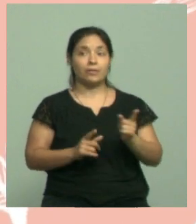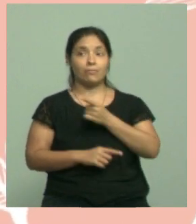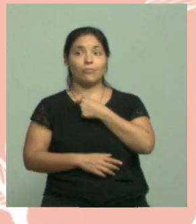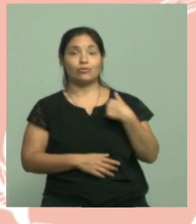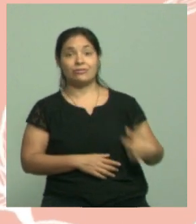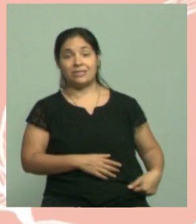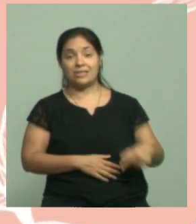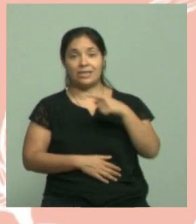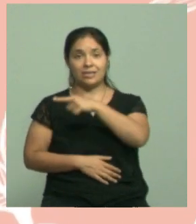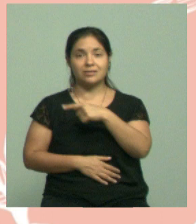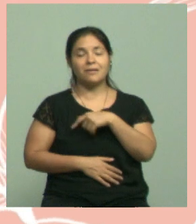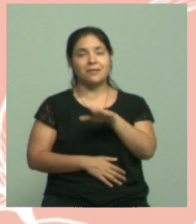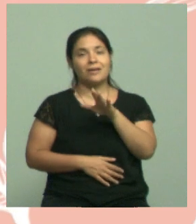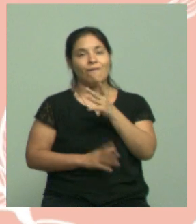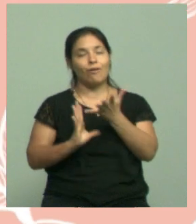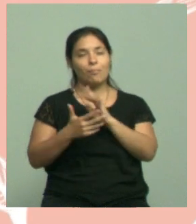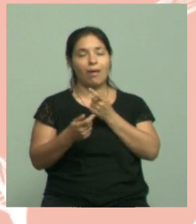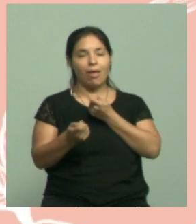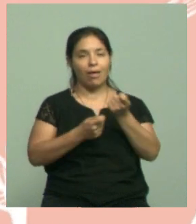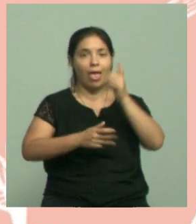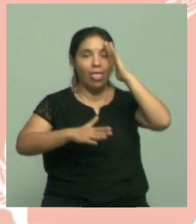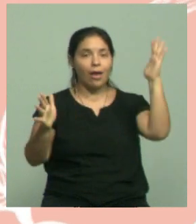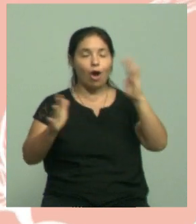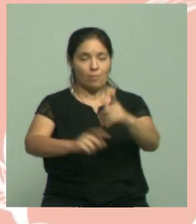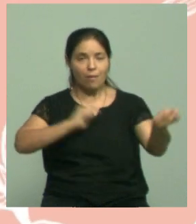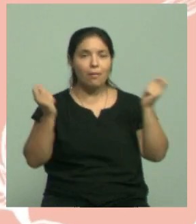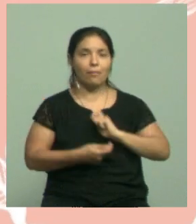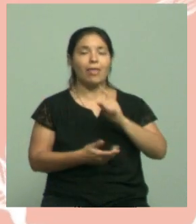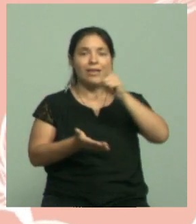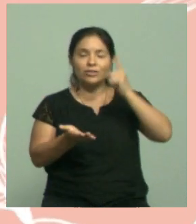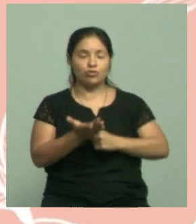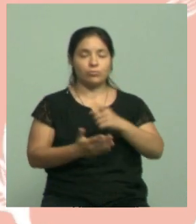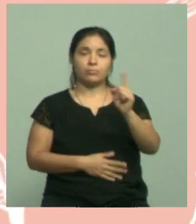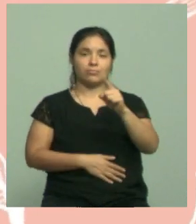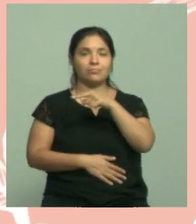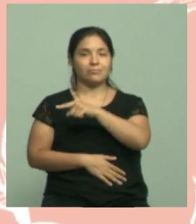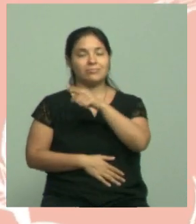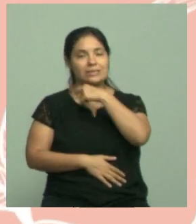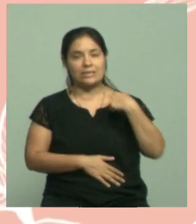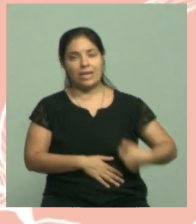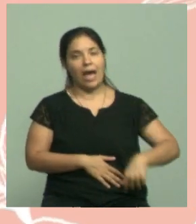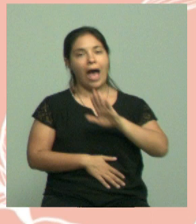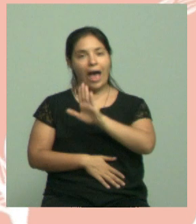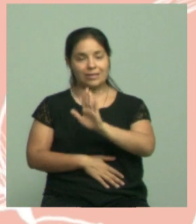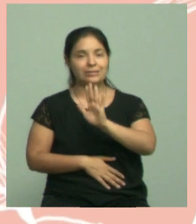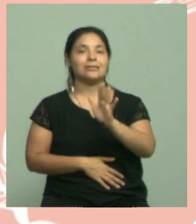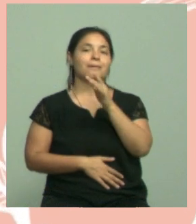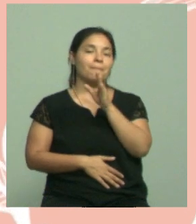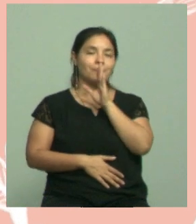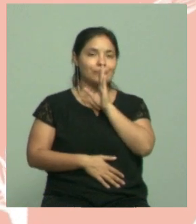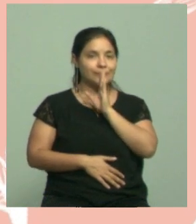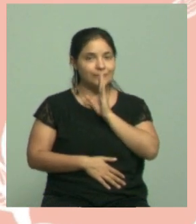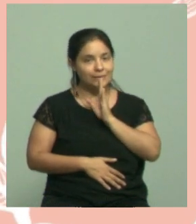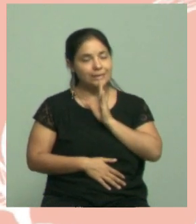son jugadores pacientes, no son disruptivos ni de tomar una decisión de un día para el otro, pero sin embargo, en momentos en donde